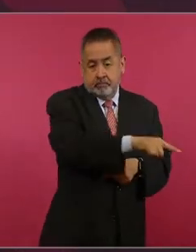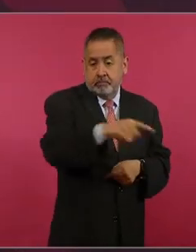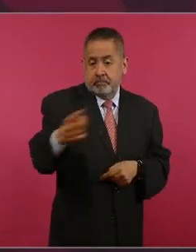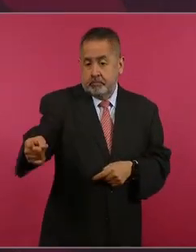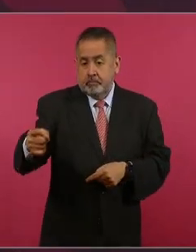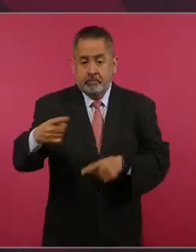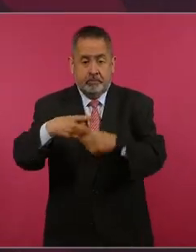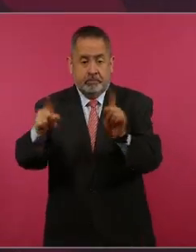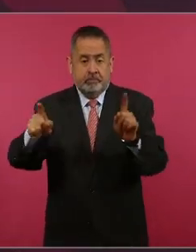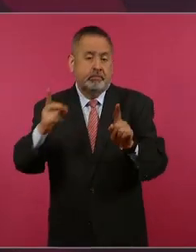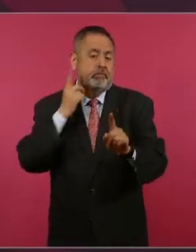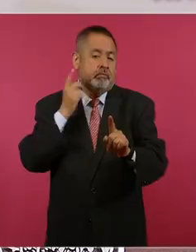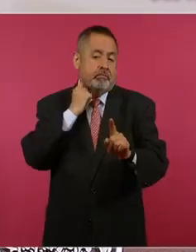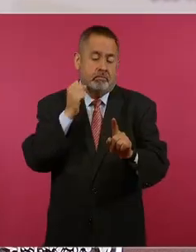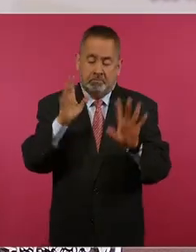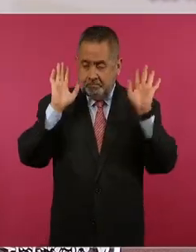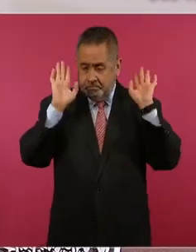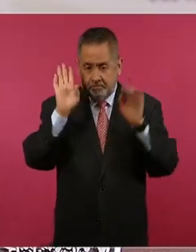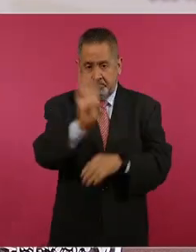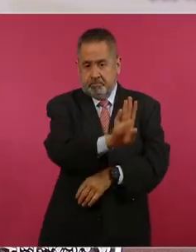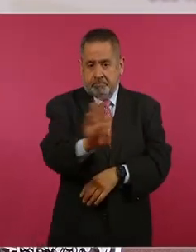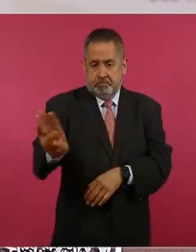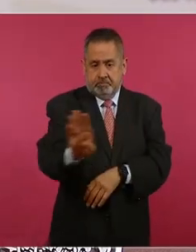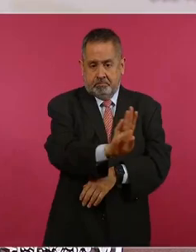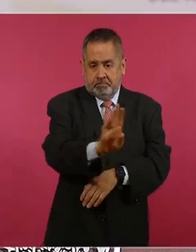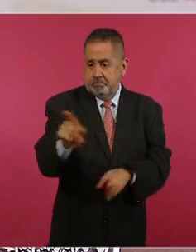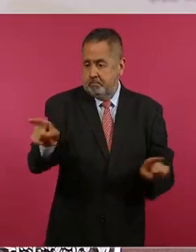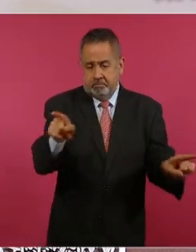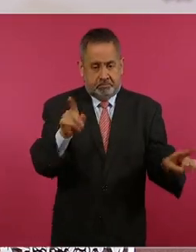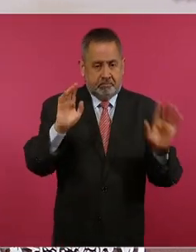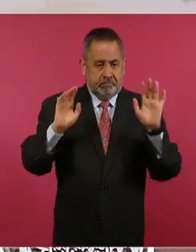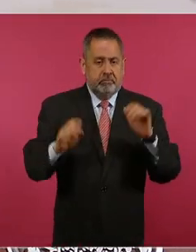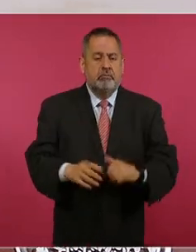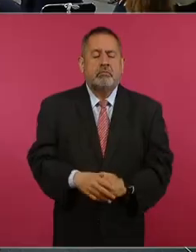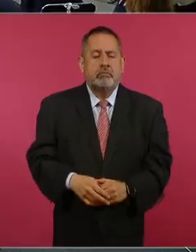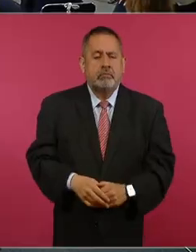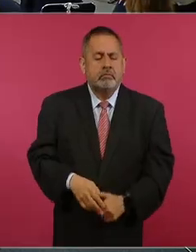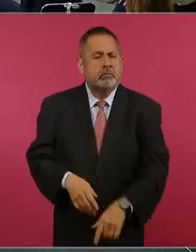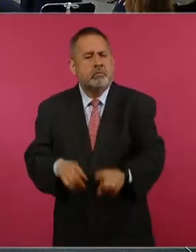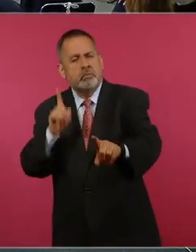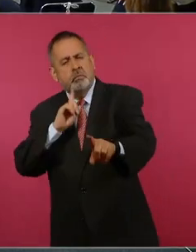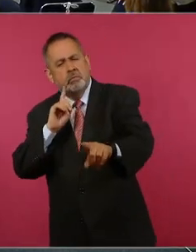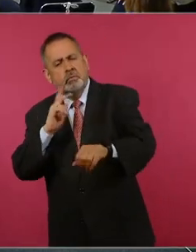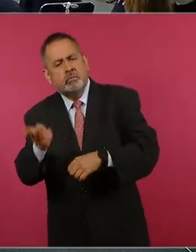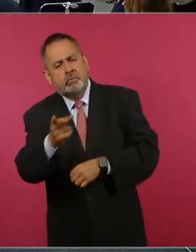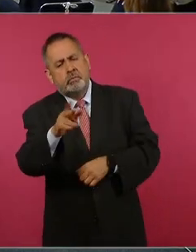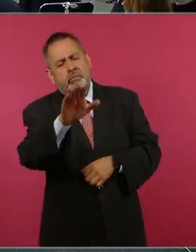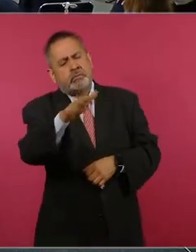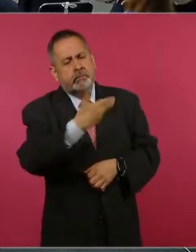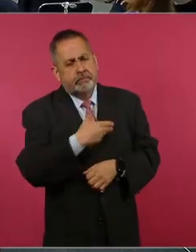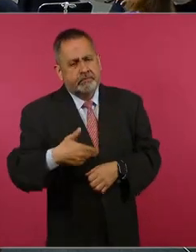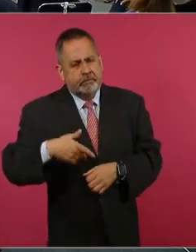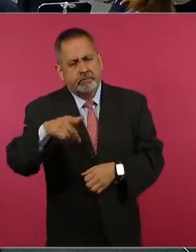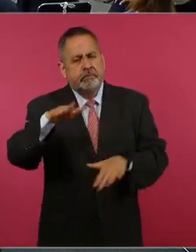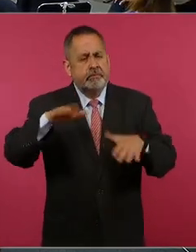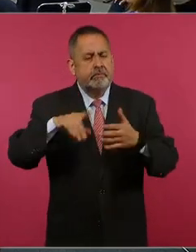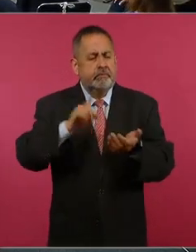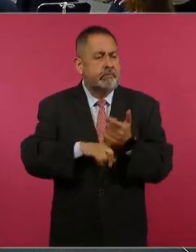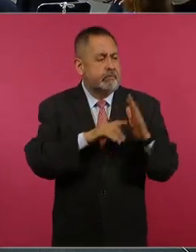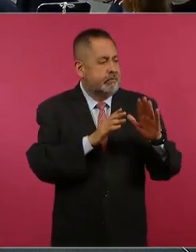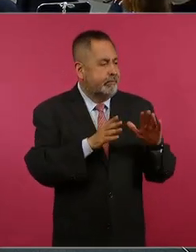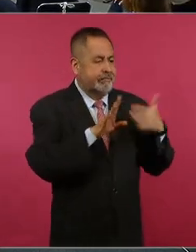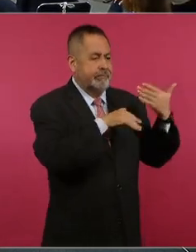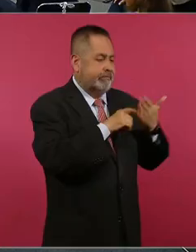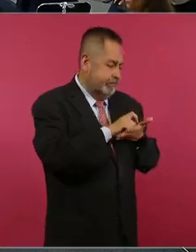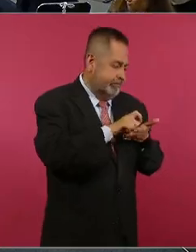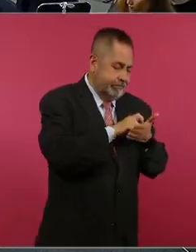pues ahí los van a resolver. Usted ha mencionado también que esto, algunas se dictan desde el exterior y habla de